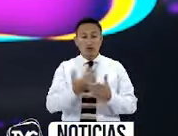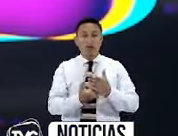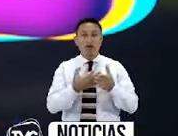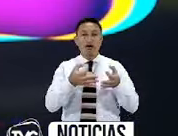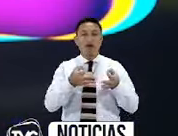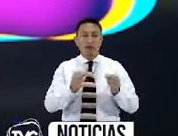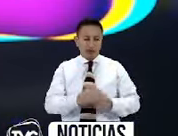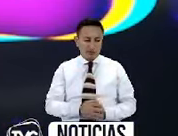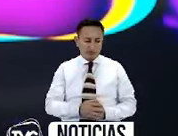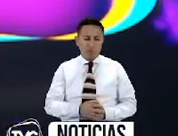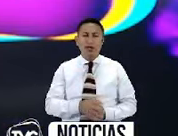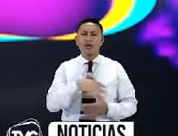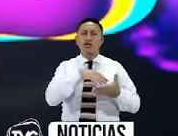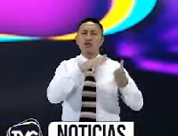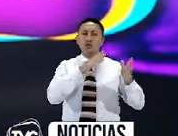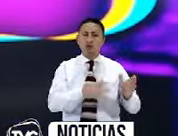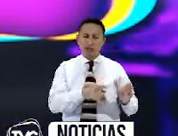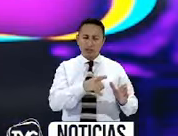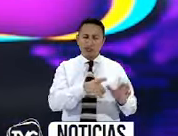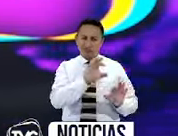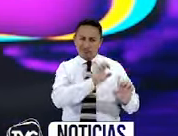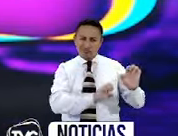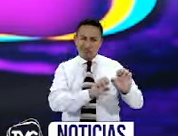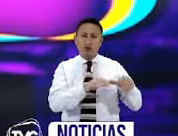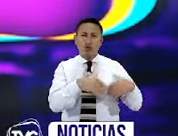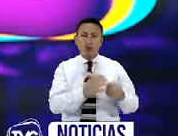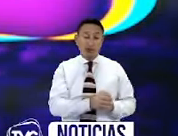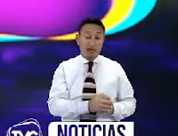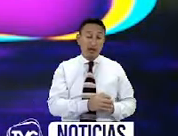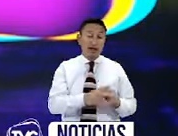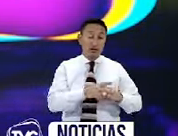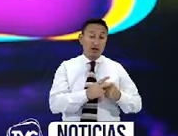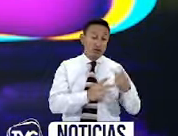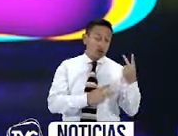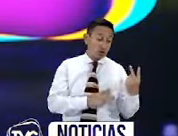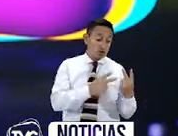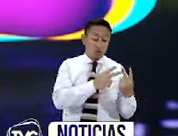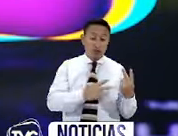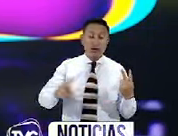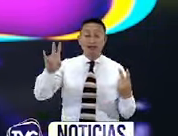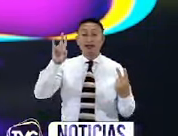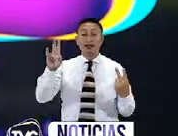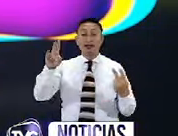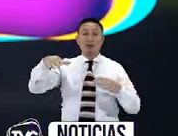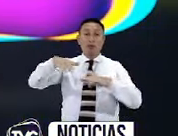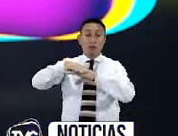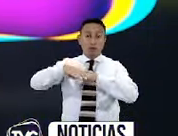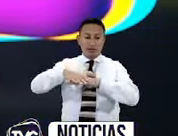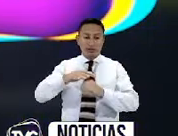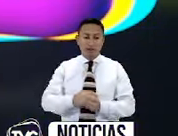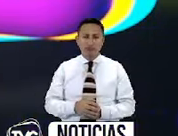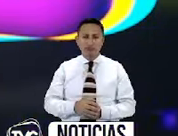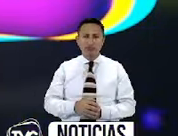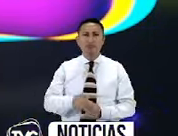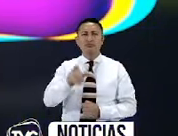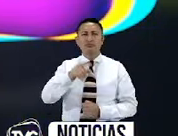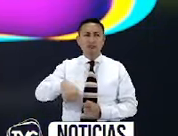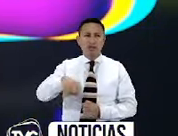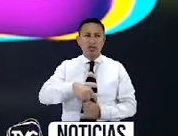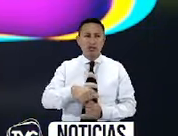evaluar a los estudiantes de segundo a séptimo de básica, una normativa que ha generado debate entre el sector